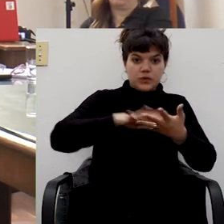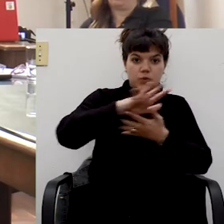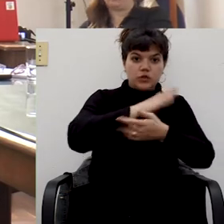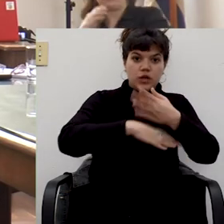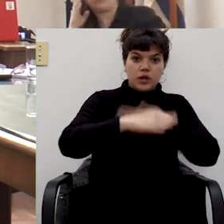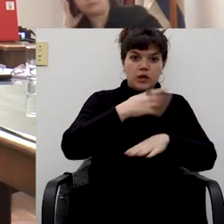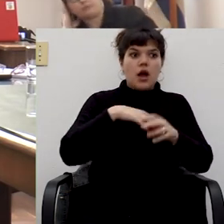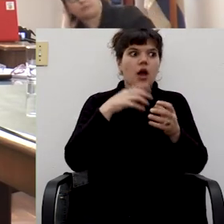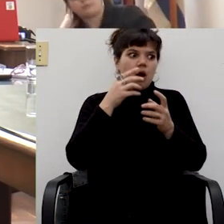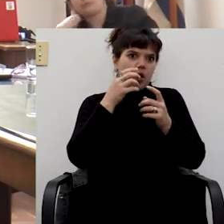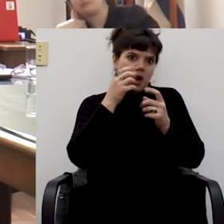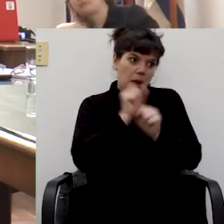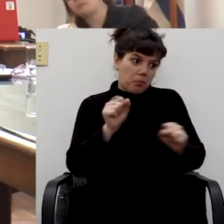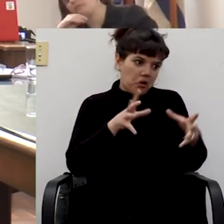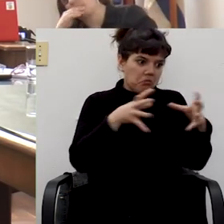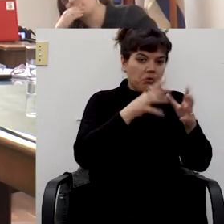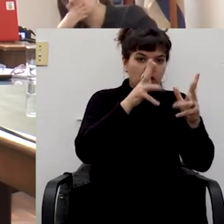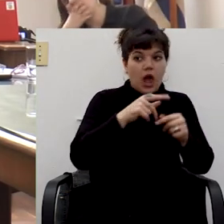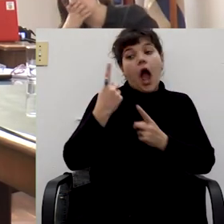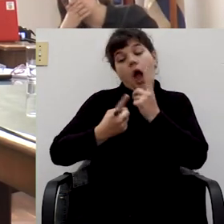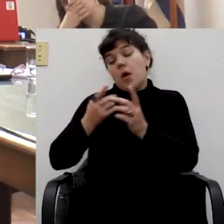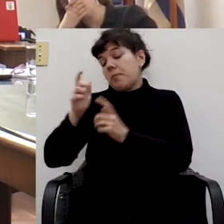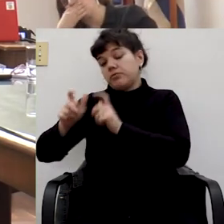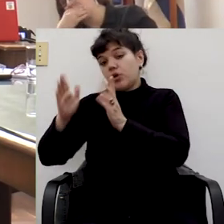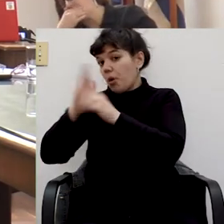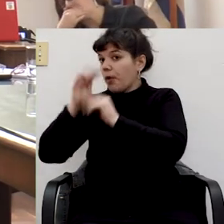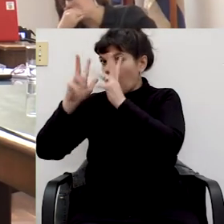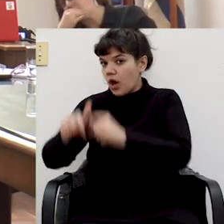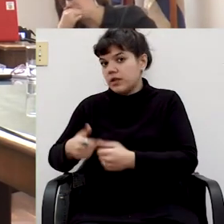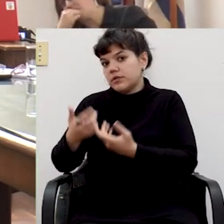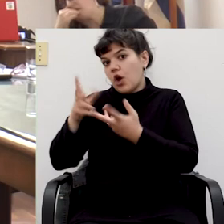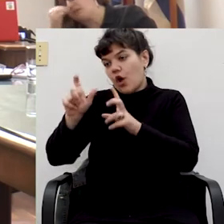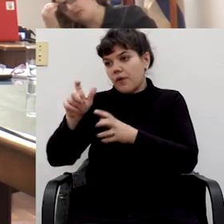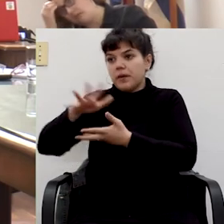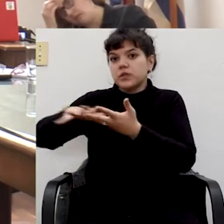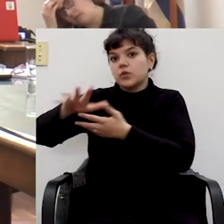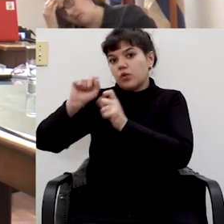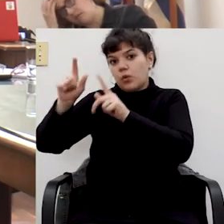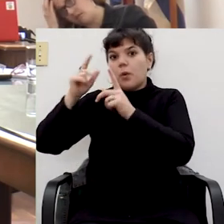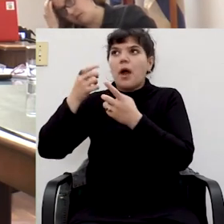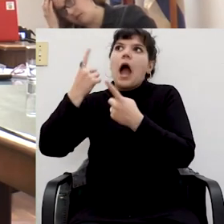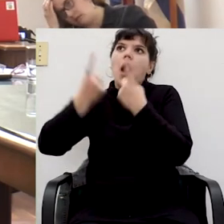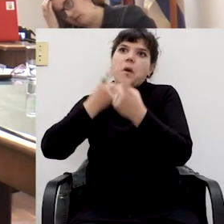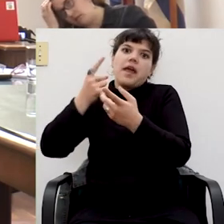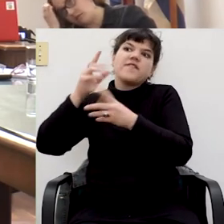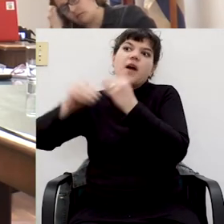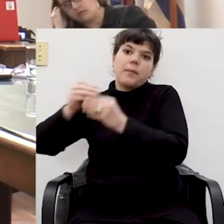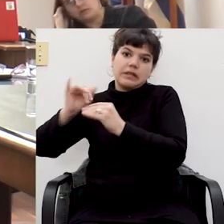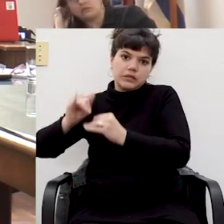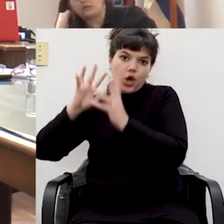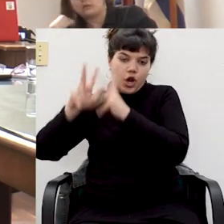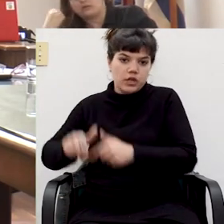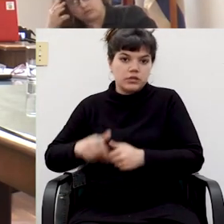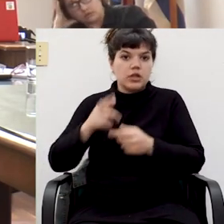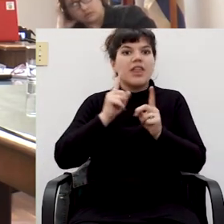las que pueden, muchas personas no se pueden organizar por sus situaciones, se organizan los familiares, por ejemplo, tienen que participar